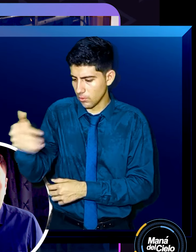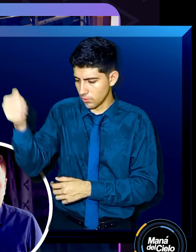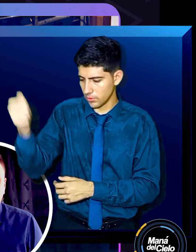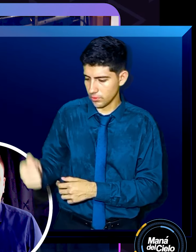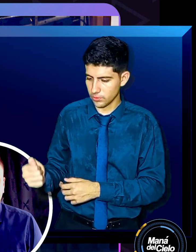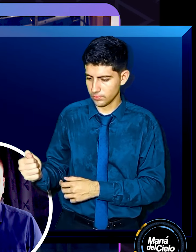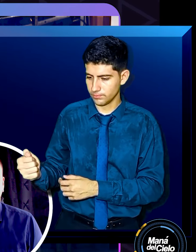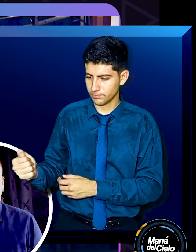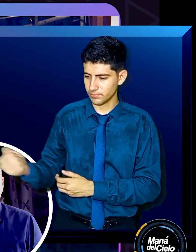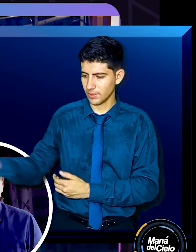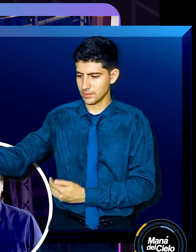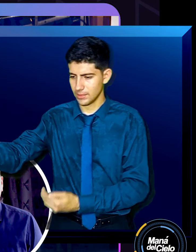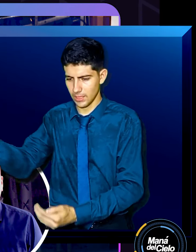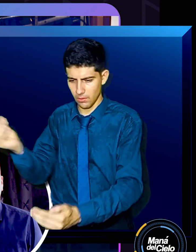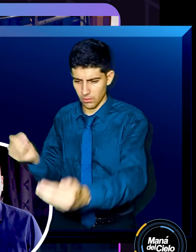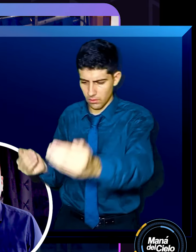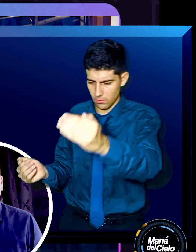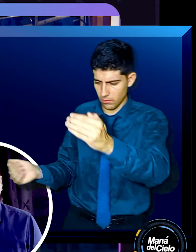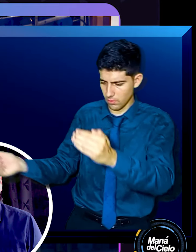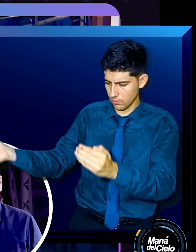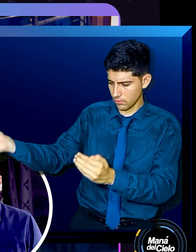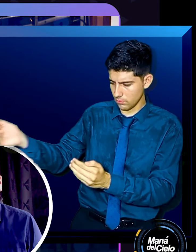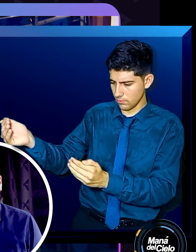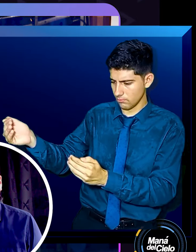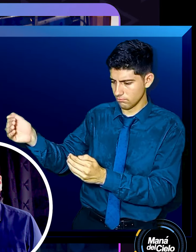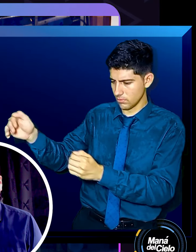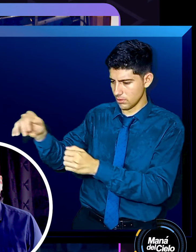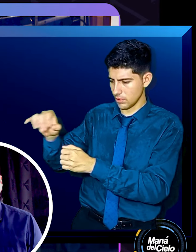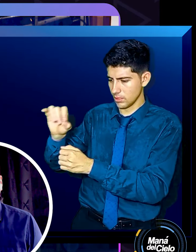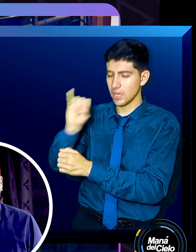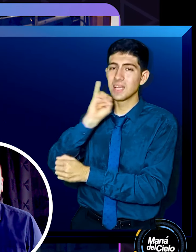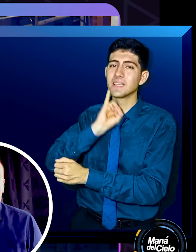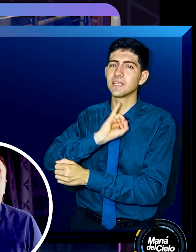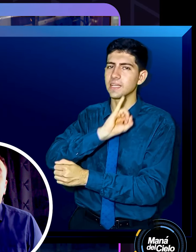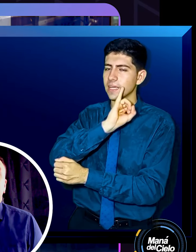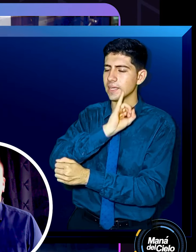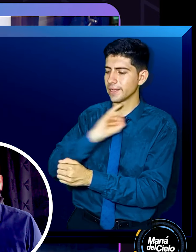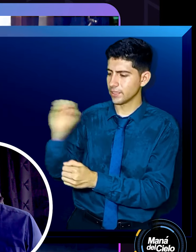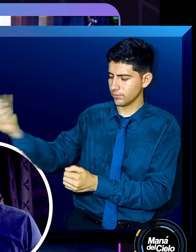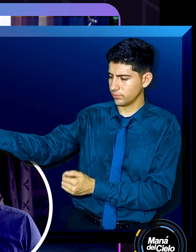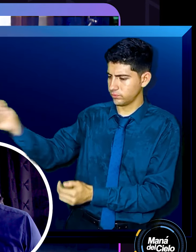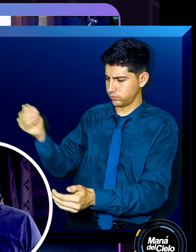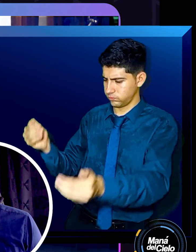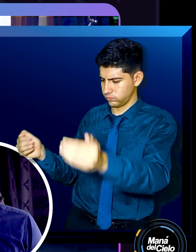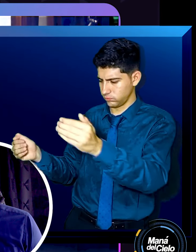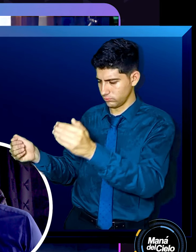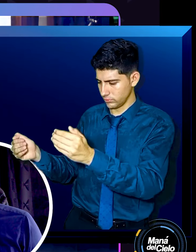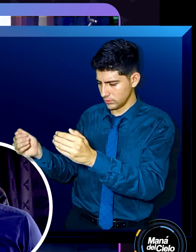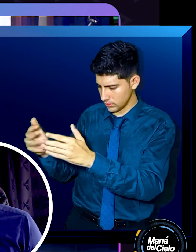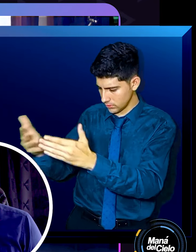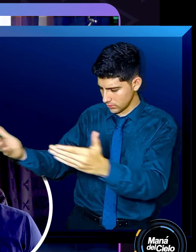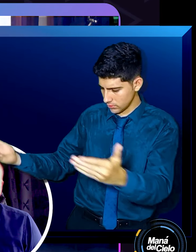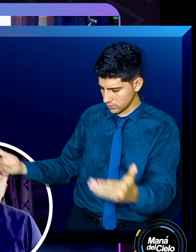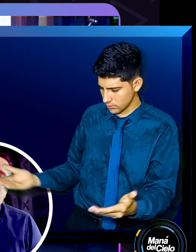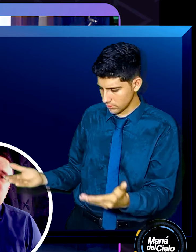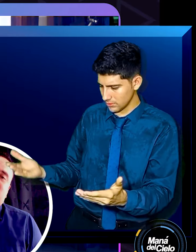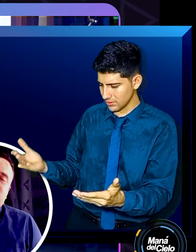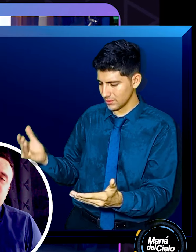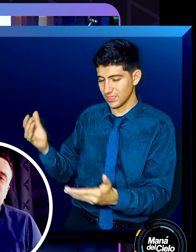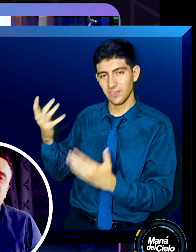a Jerusalén a hacer la fiesta del derramamiento del agua, Jesús se puso en pie.